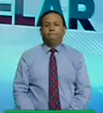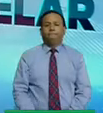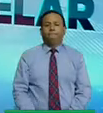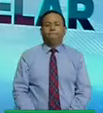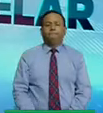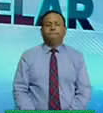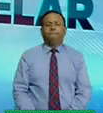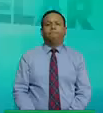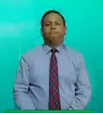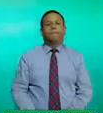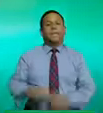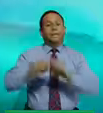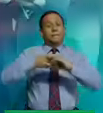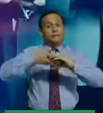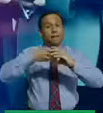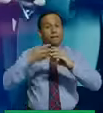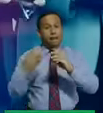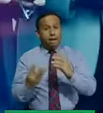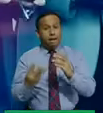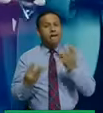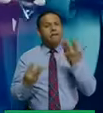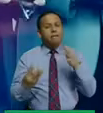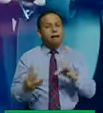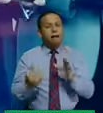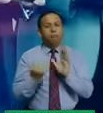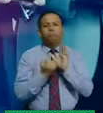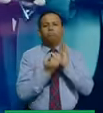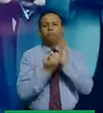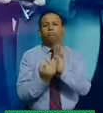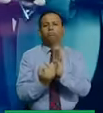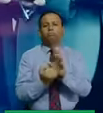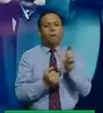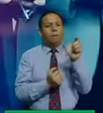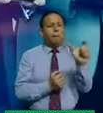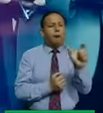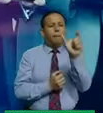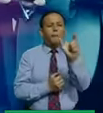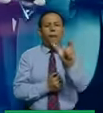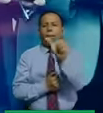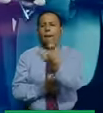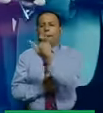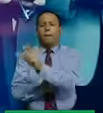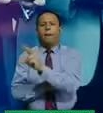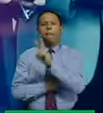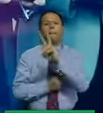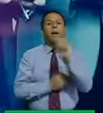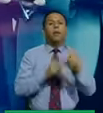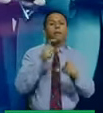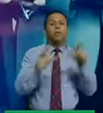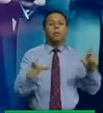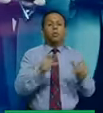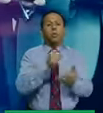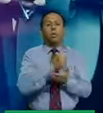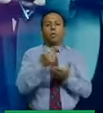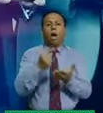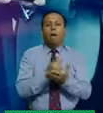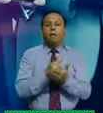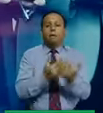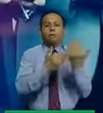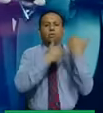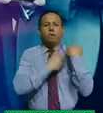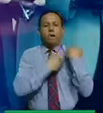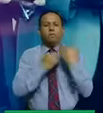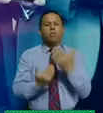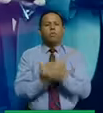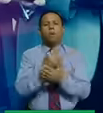El CNE entregó las credenciales a los 20 asambleístas de Guayas de las listas 5,